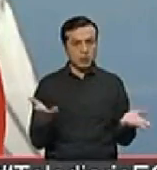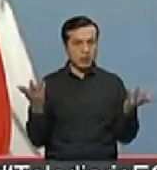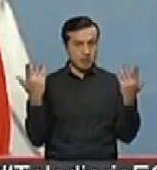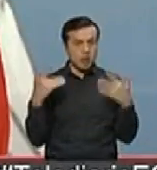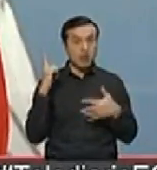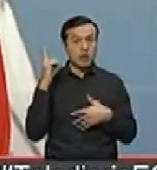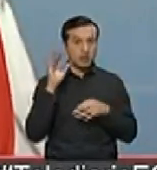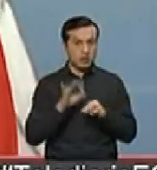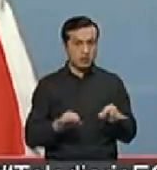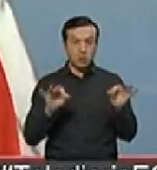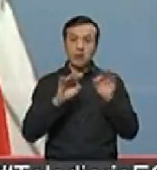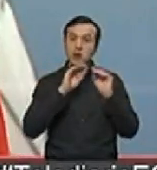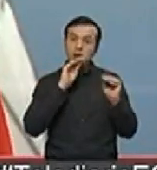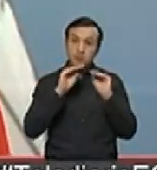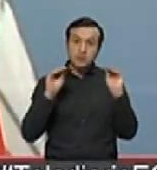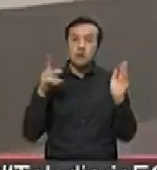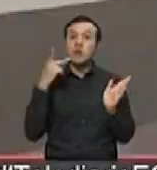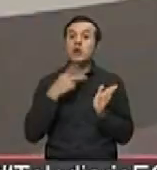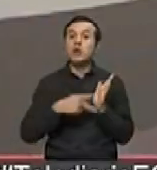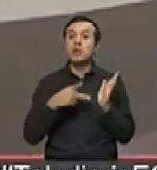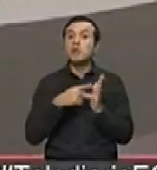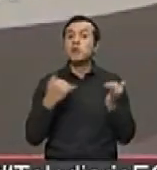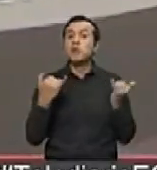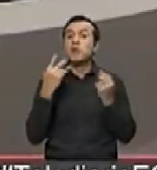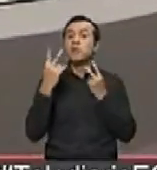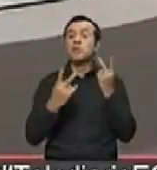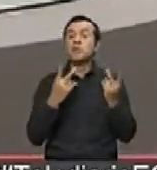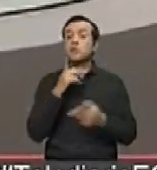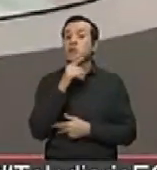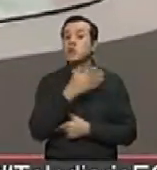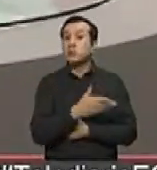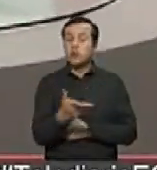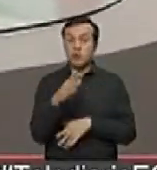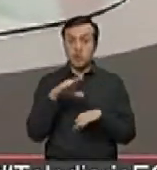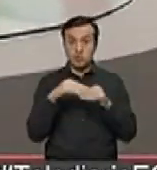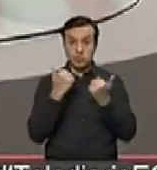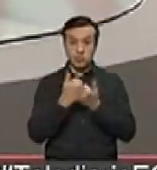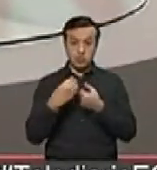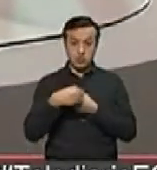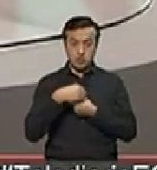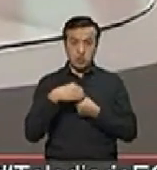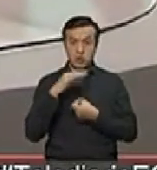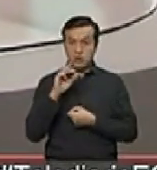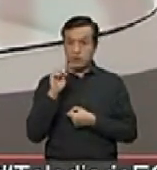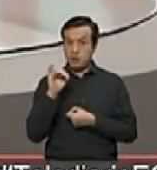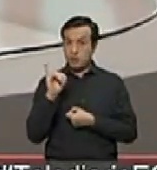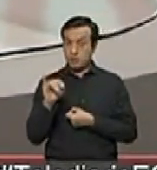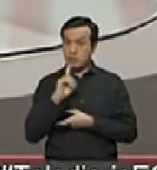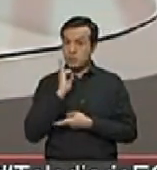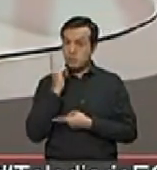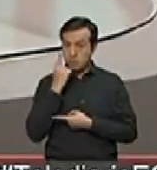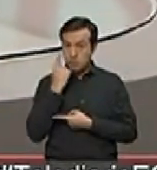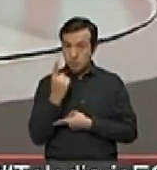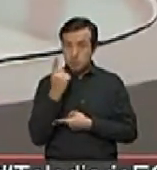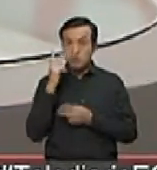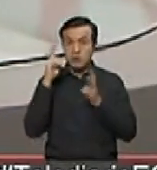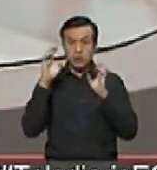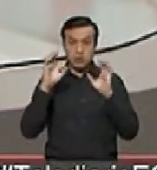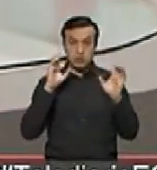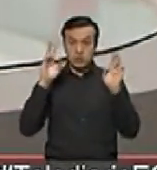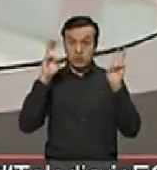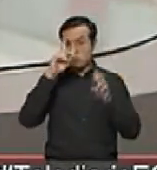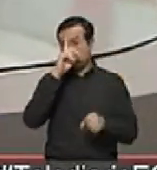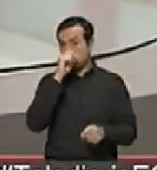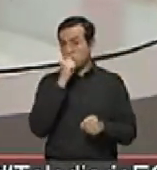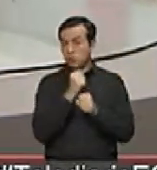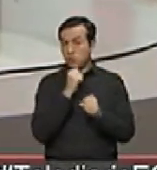sí es importante también saber qué está pasando en estos días con la visita de esta Comisión del Fondo Monetario Internacional. ¿Se está abordando estos temas